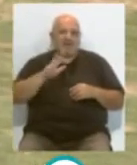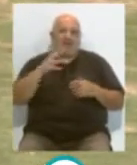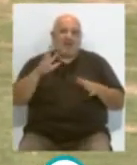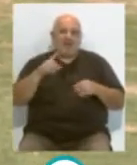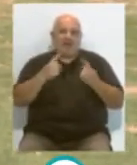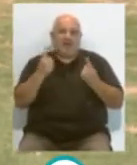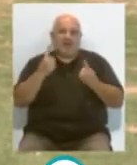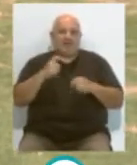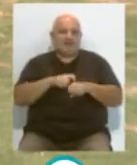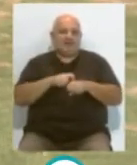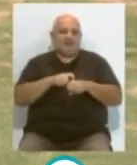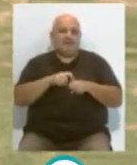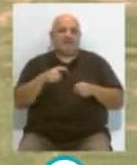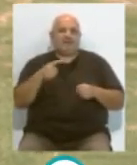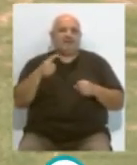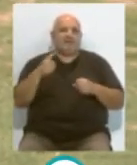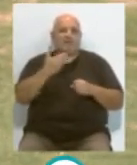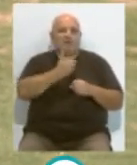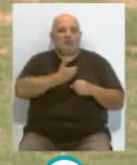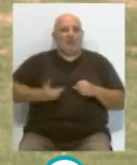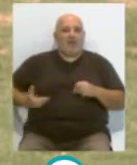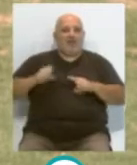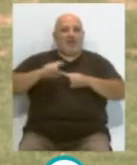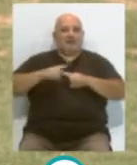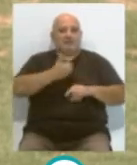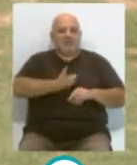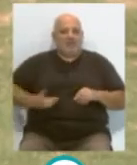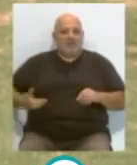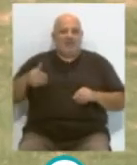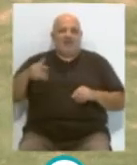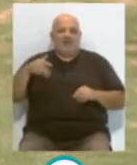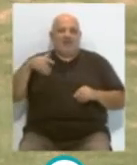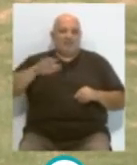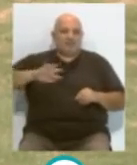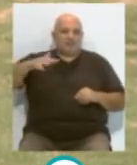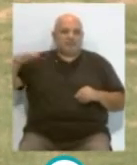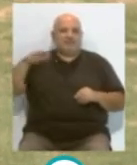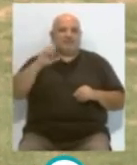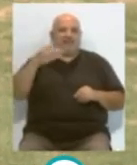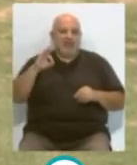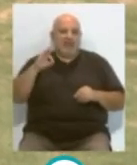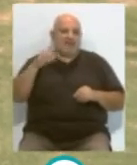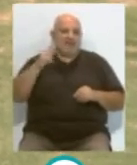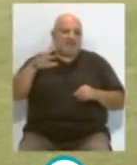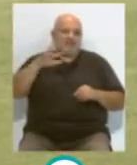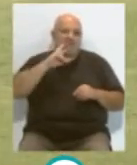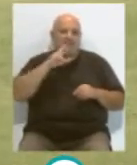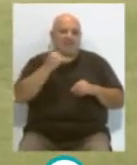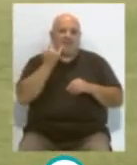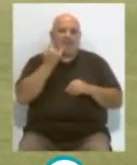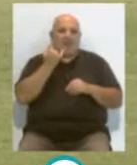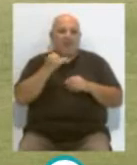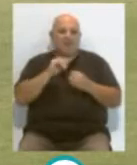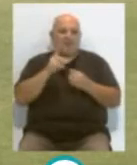similitud a los balcánicos, tanto a los de la antigua Yugoslavia, como son los montenegrinos, serbios, eslovenos. Lo que sí es que este tipo de